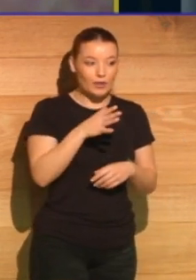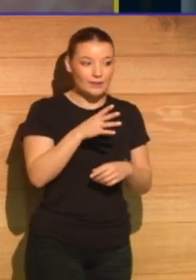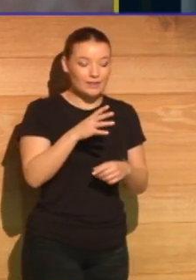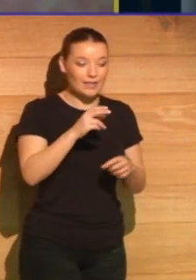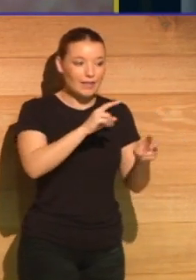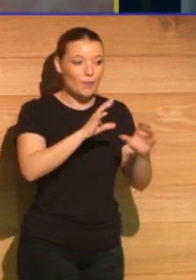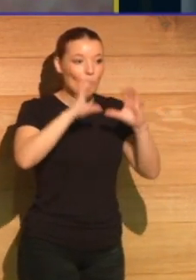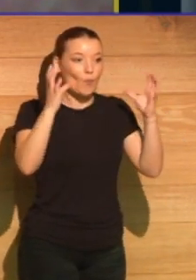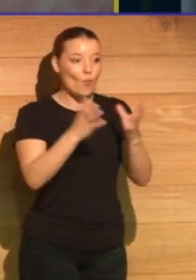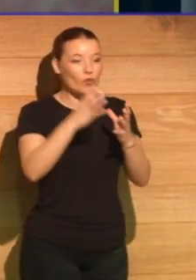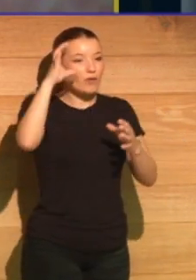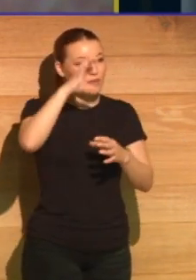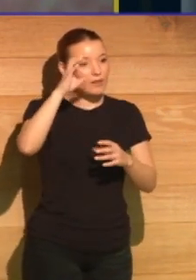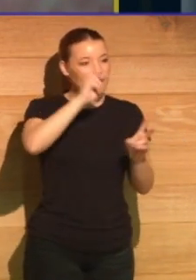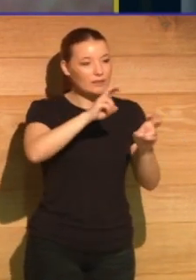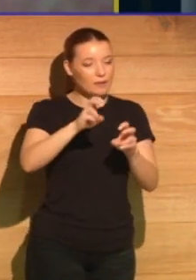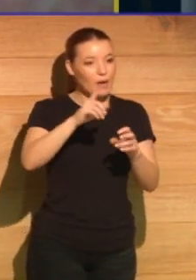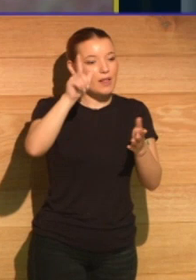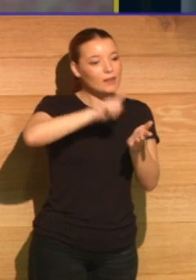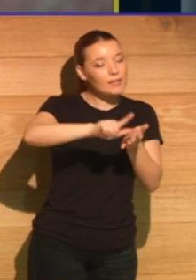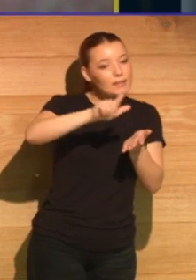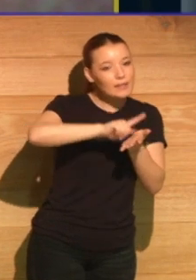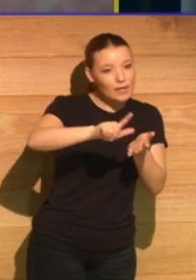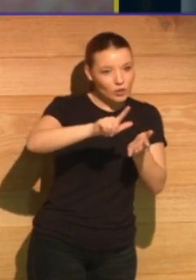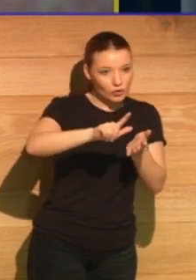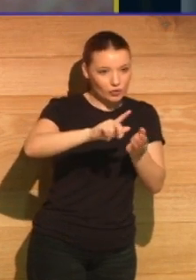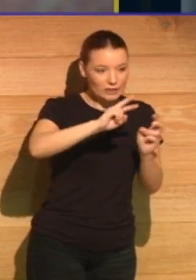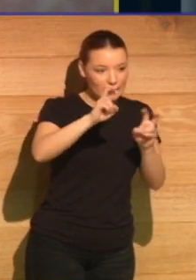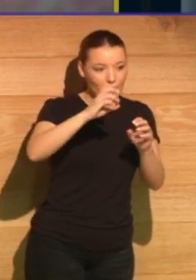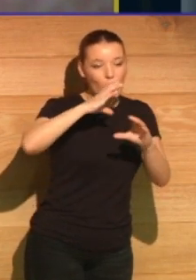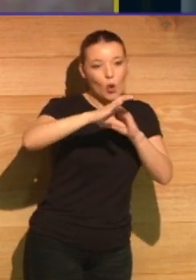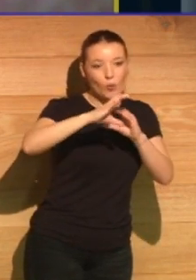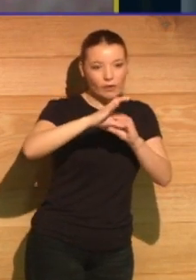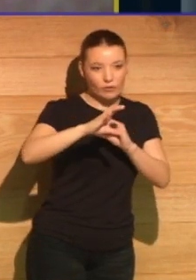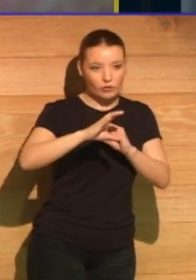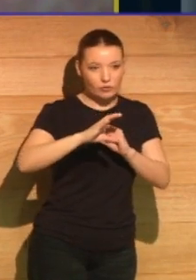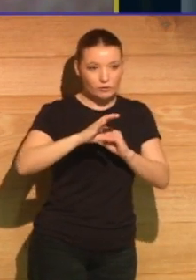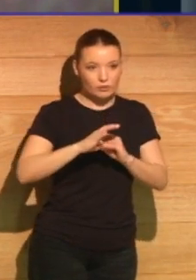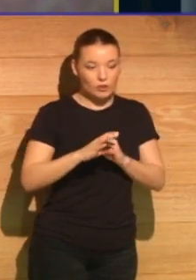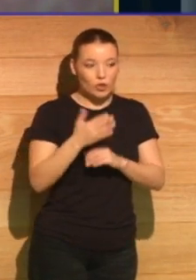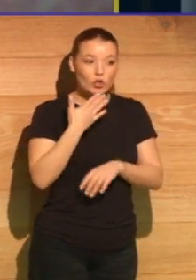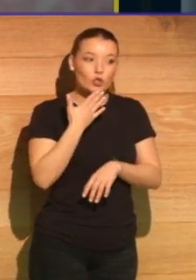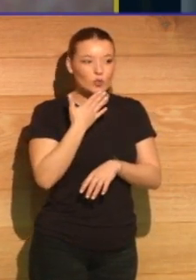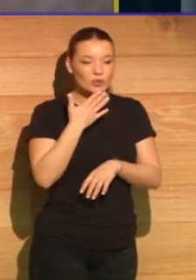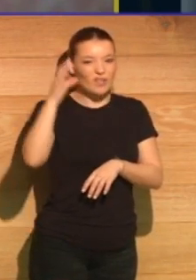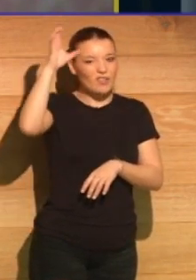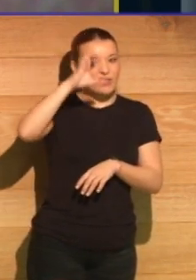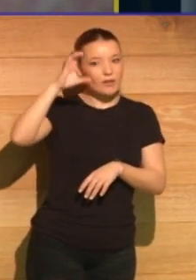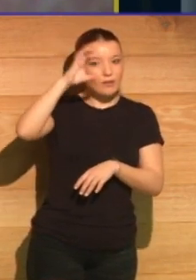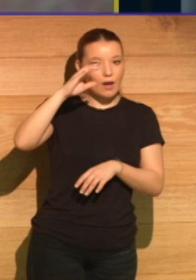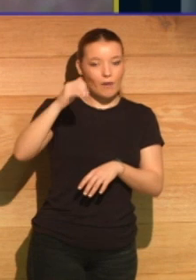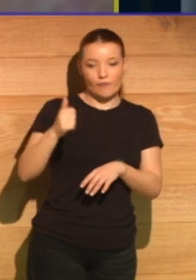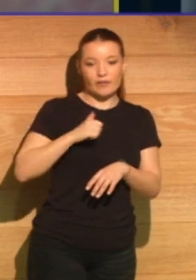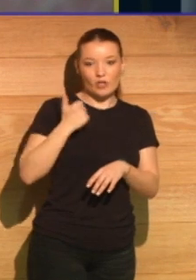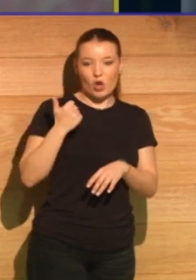literario, a nivel de comunicación de ciencia, incluso como hubo un desprecio por la ciencia ficción, por